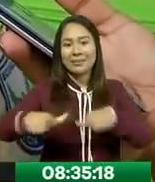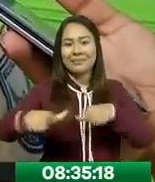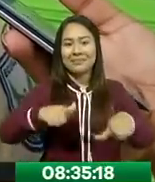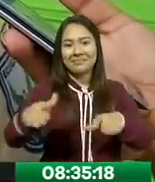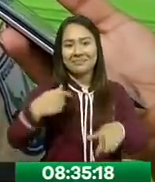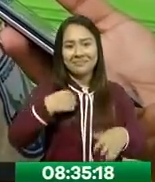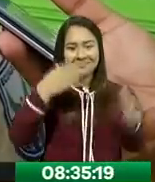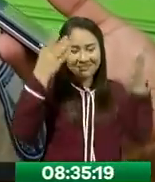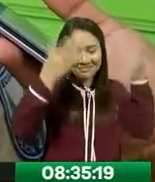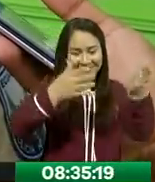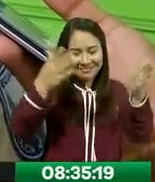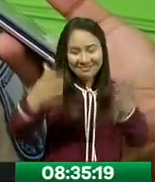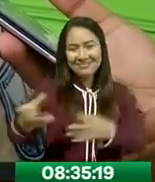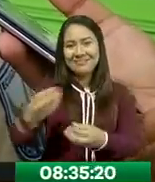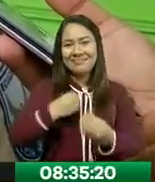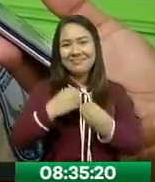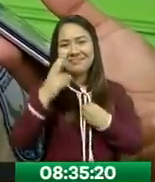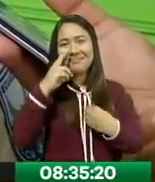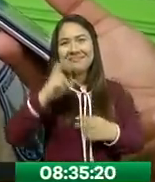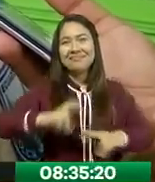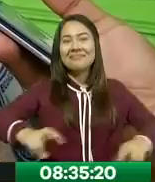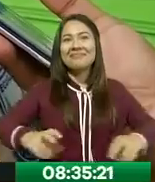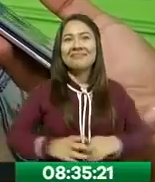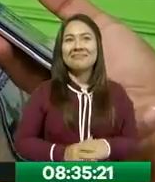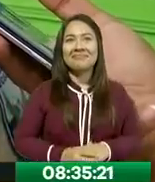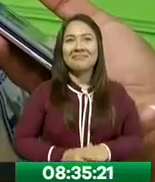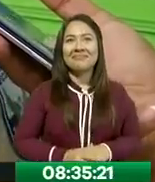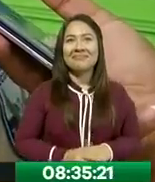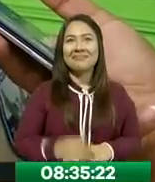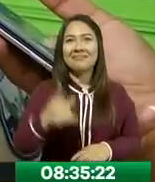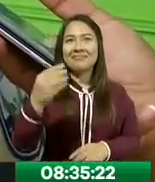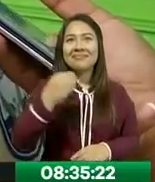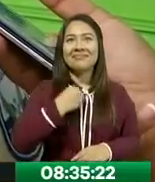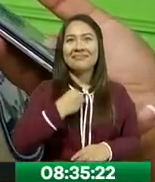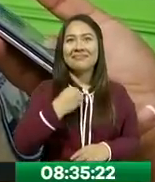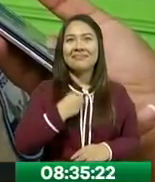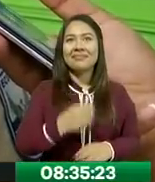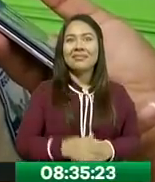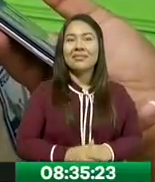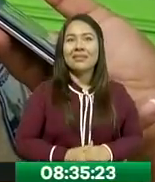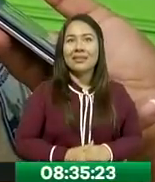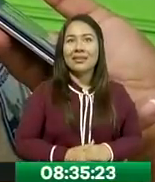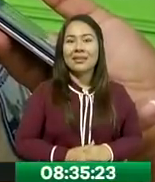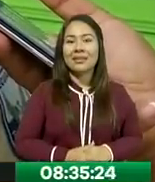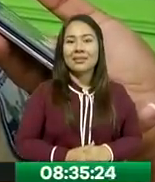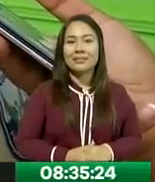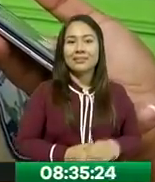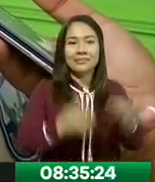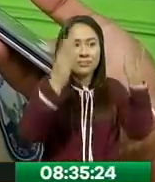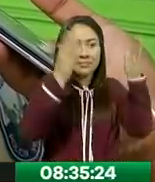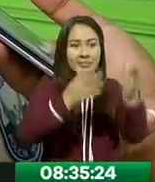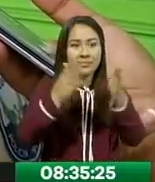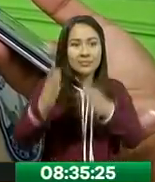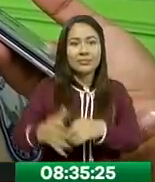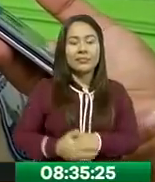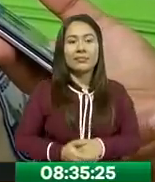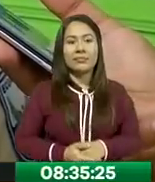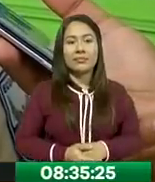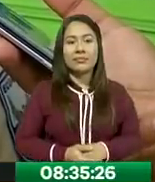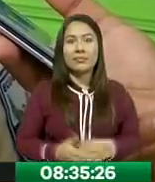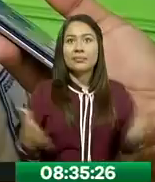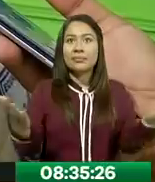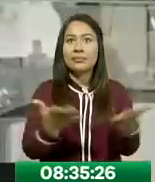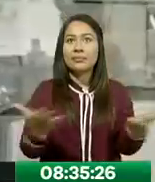varios equipos celulares, aproximadamente 40 celulares, y se está verificando de igual manera a alguna otro faltante en lo